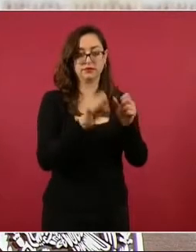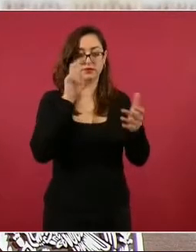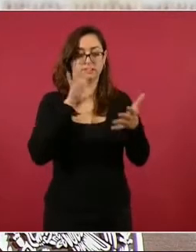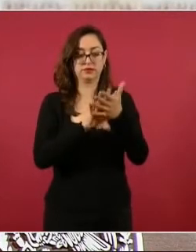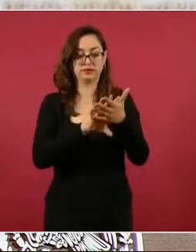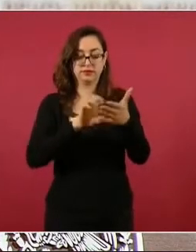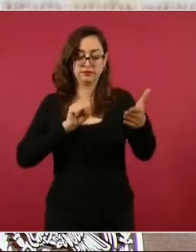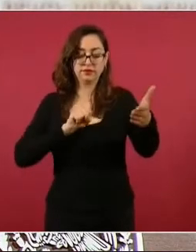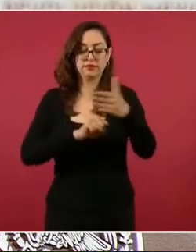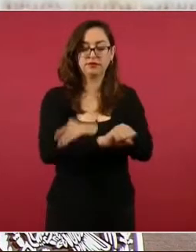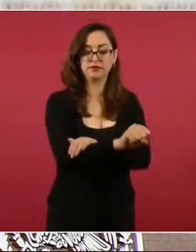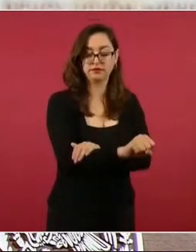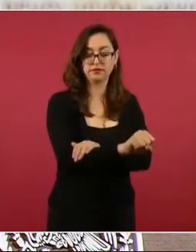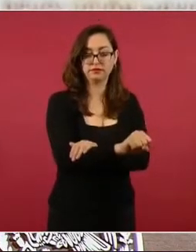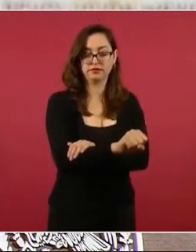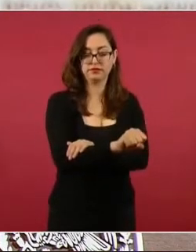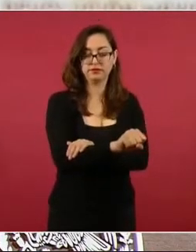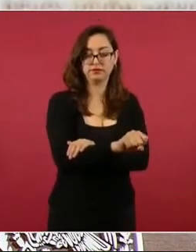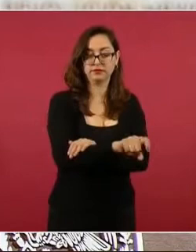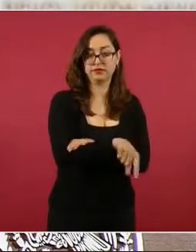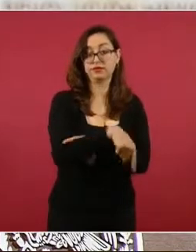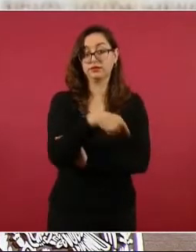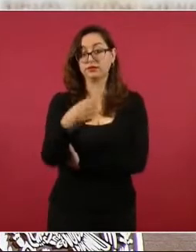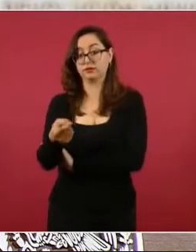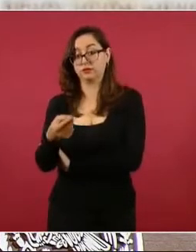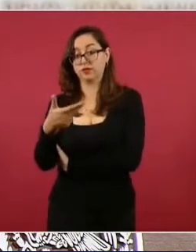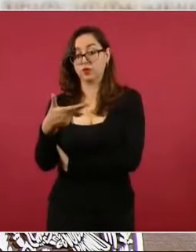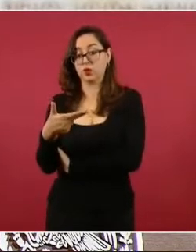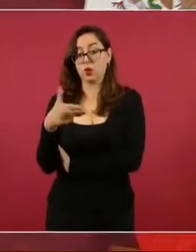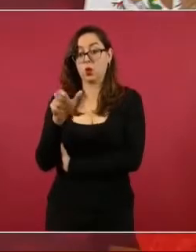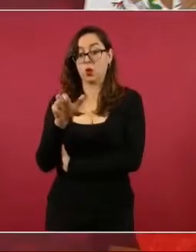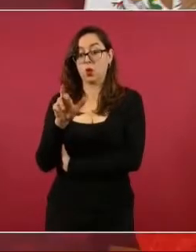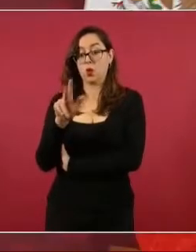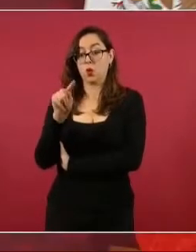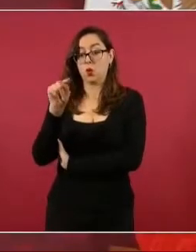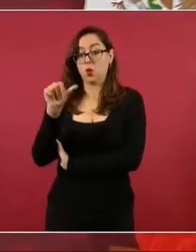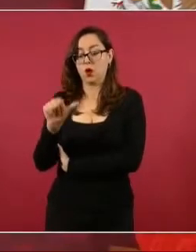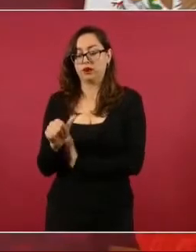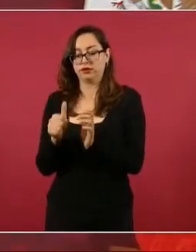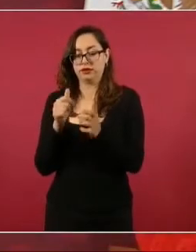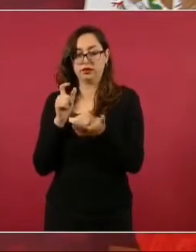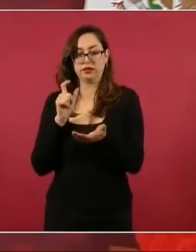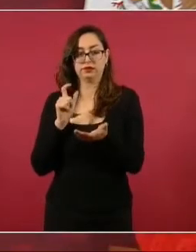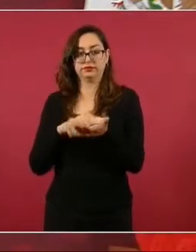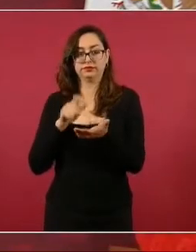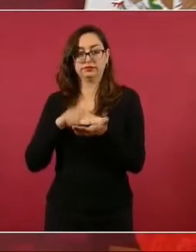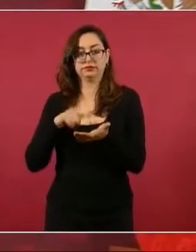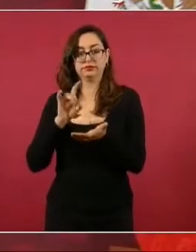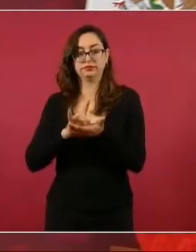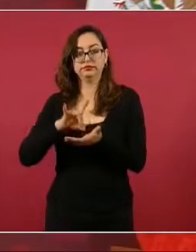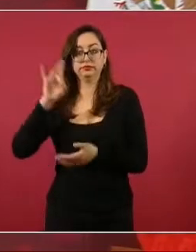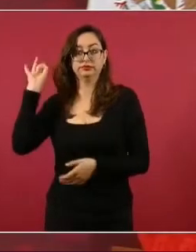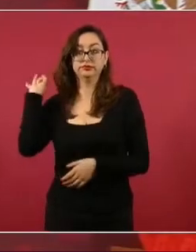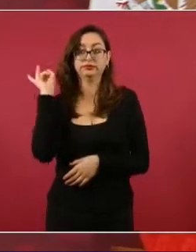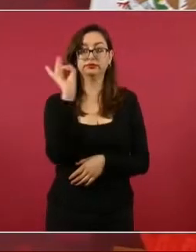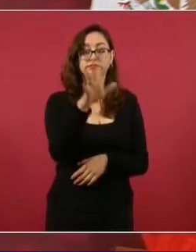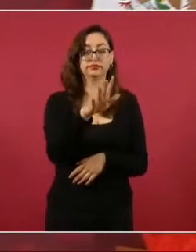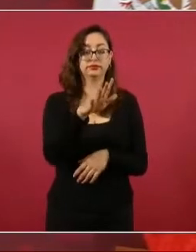Huerta manda un telegrama a todos los gobernadores, decirles que el Senado le había